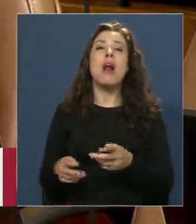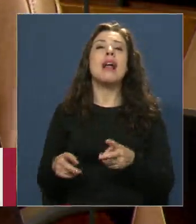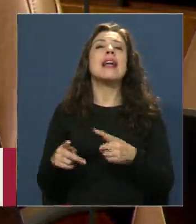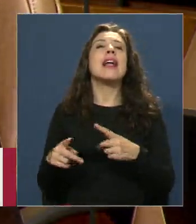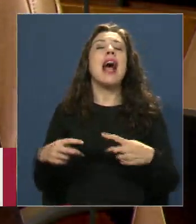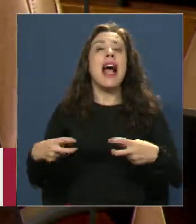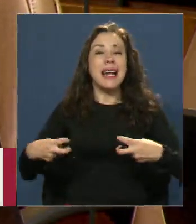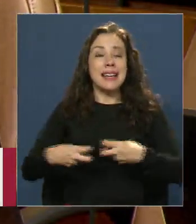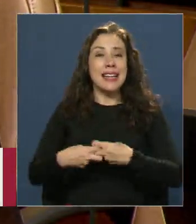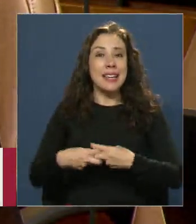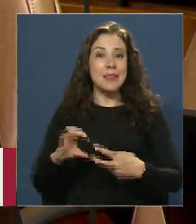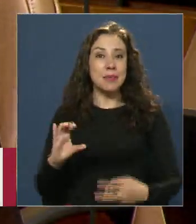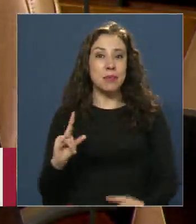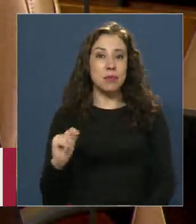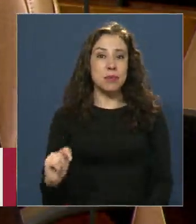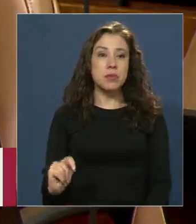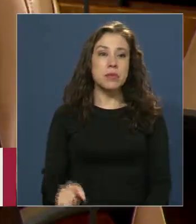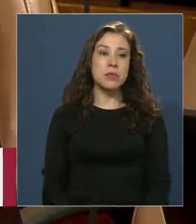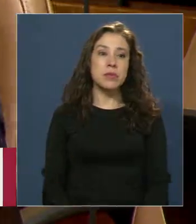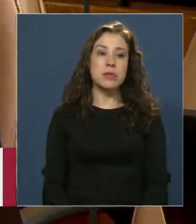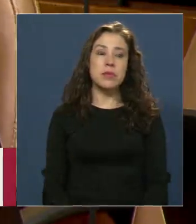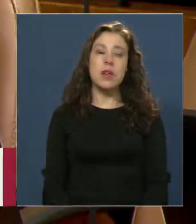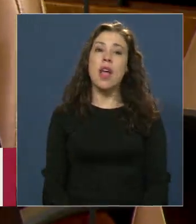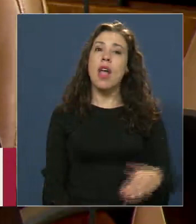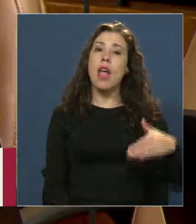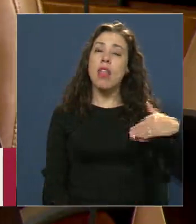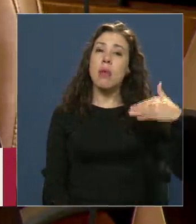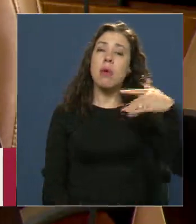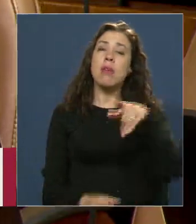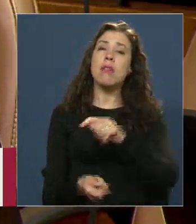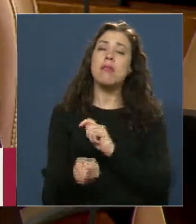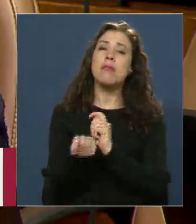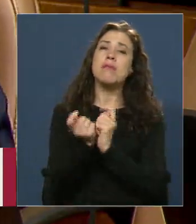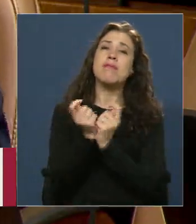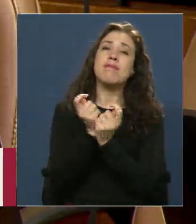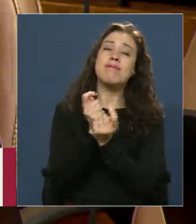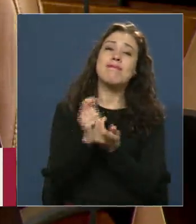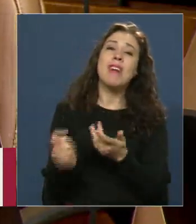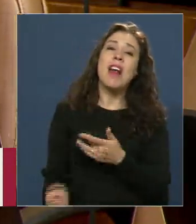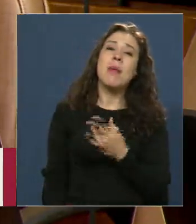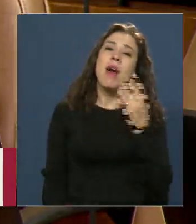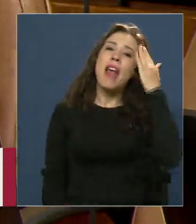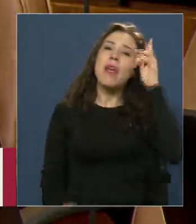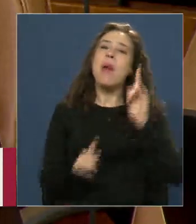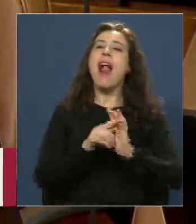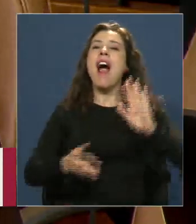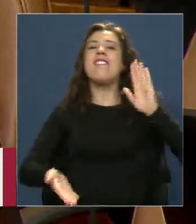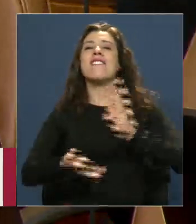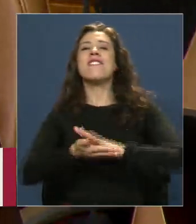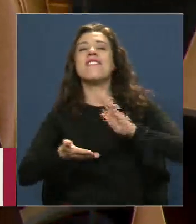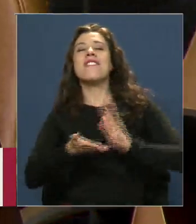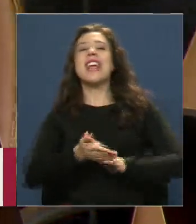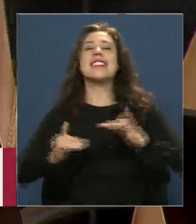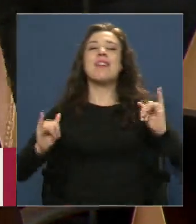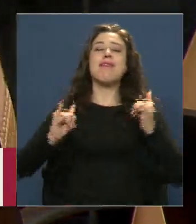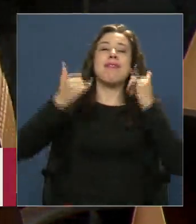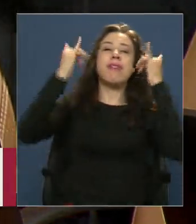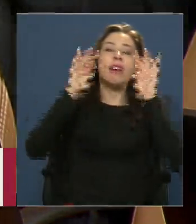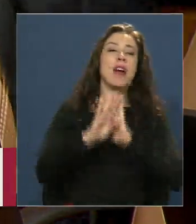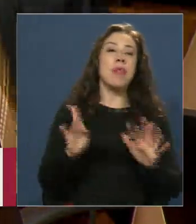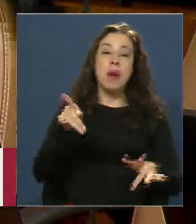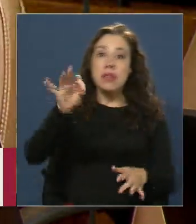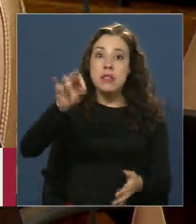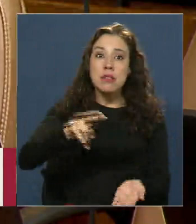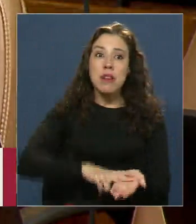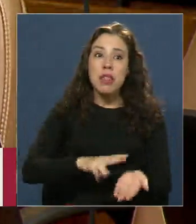el sindicato. Y con el tiempo se ha ido transformando lamentablemente en un día de fiesta y de jolgorio. Esa es la